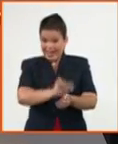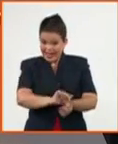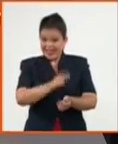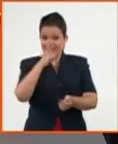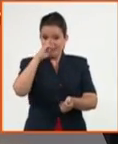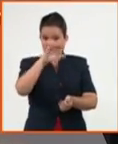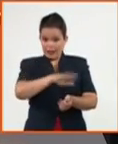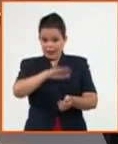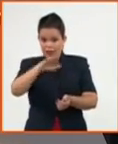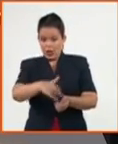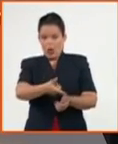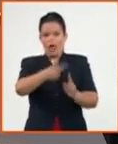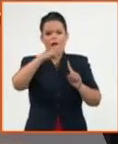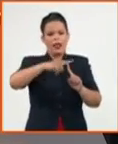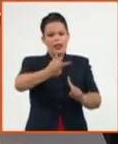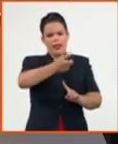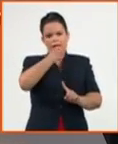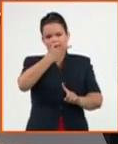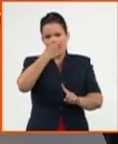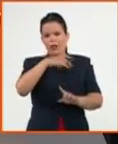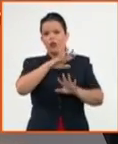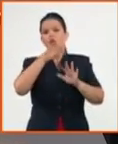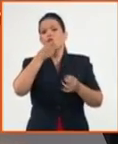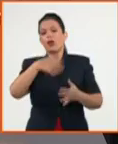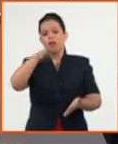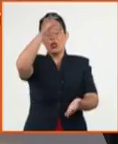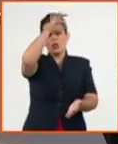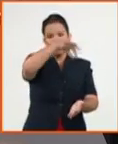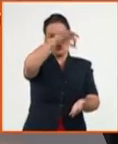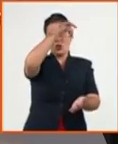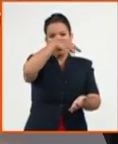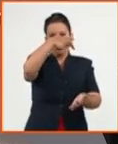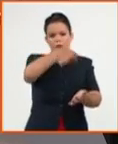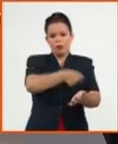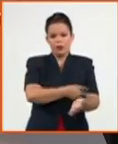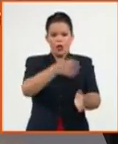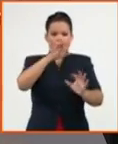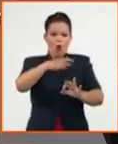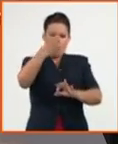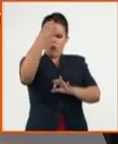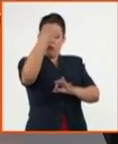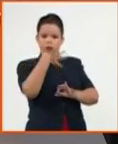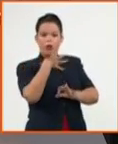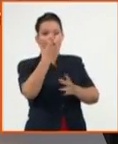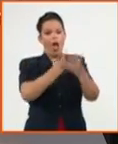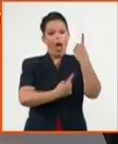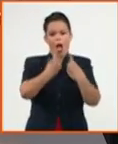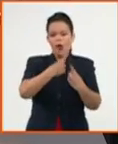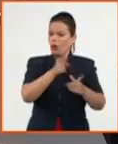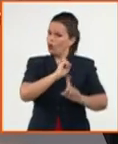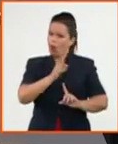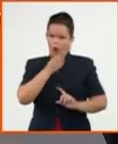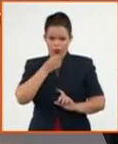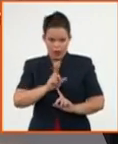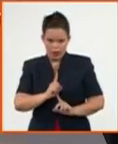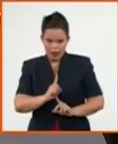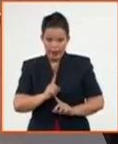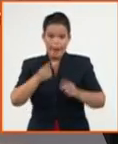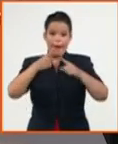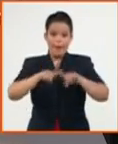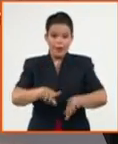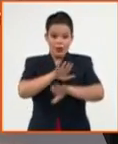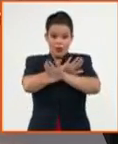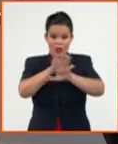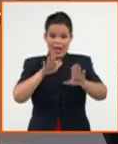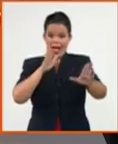ya sea con quimioterapia o radioterapia en ese momento no se va a probar pero en cuanto termine su tratamiento aunque específico